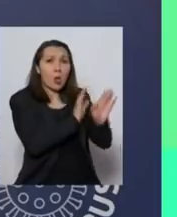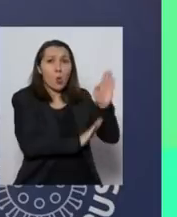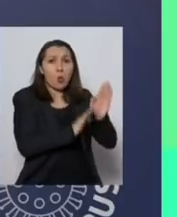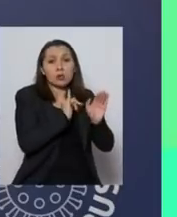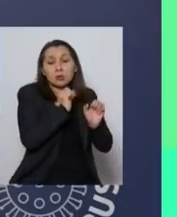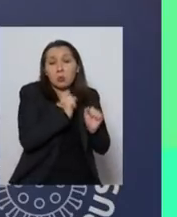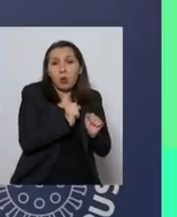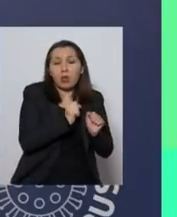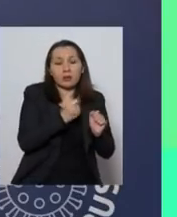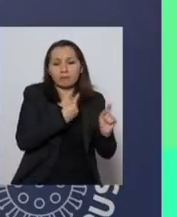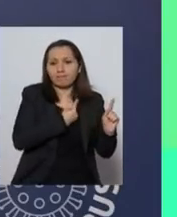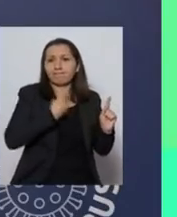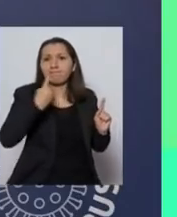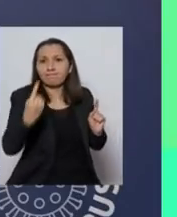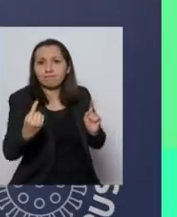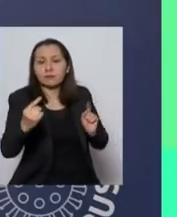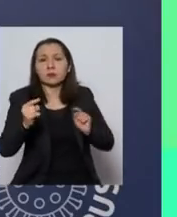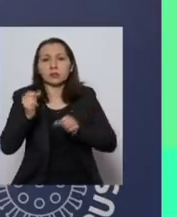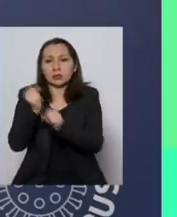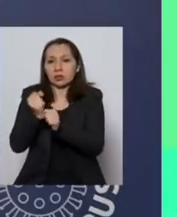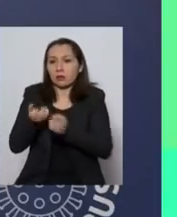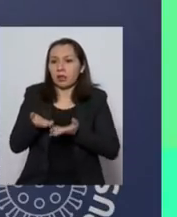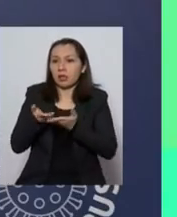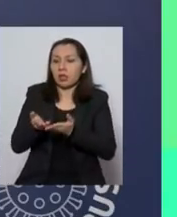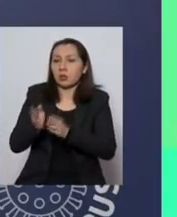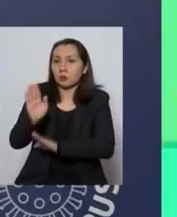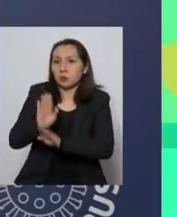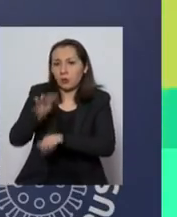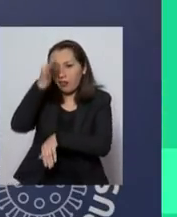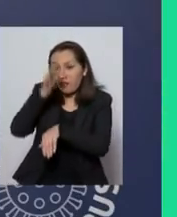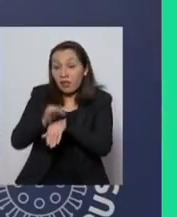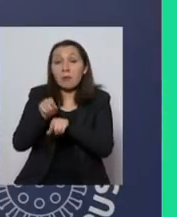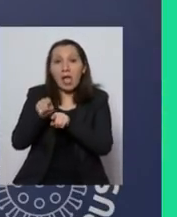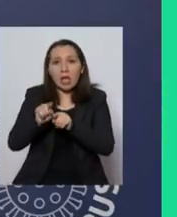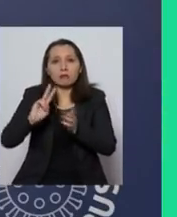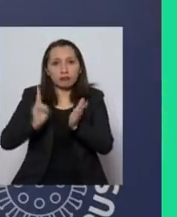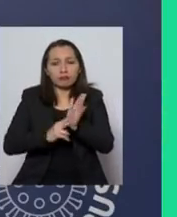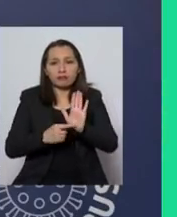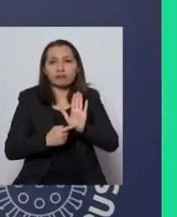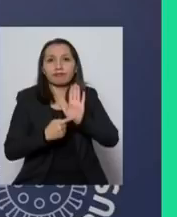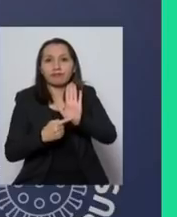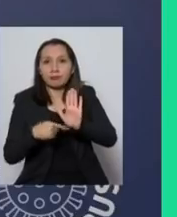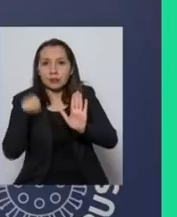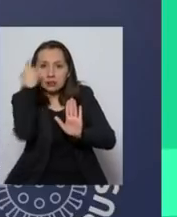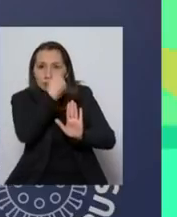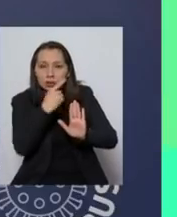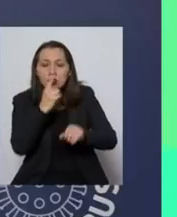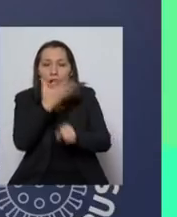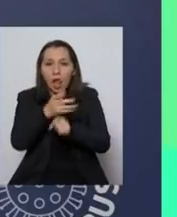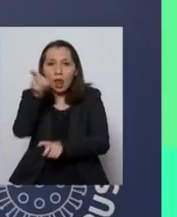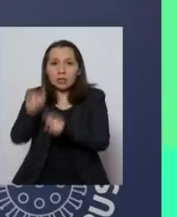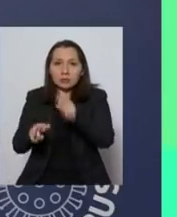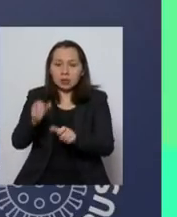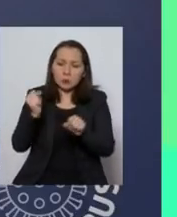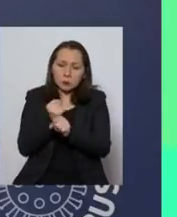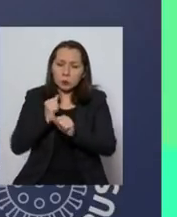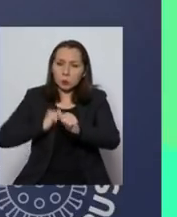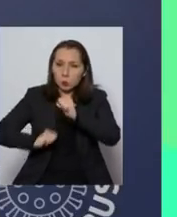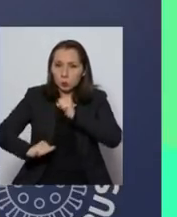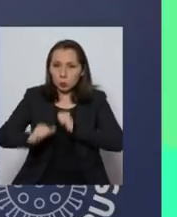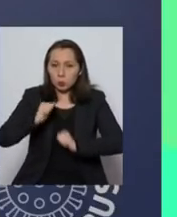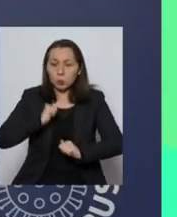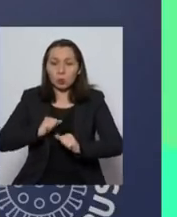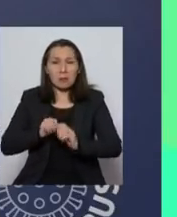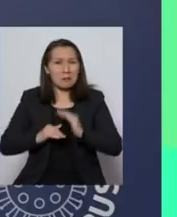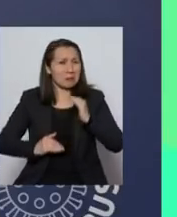que puede, para asistir a los enfermos. Esa es la cara visible de las personas que están sufriendo